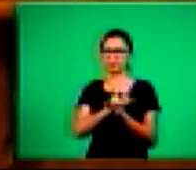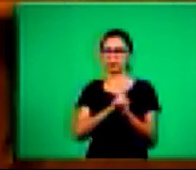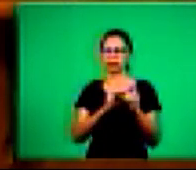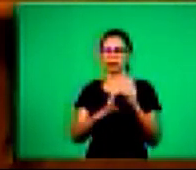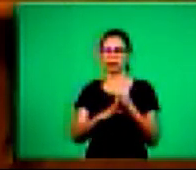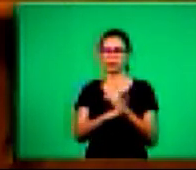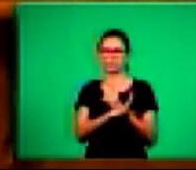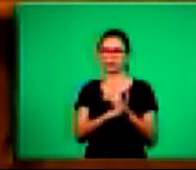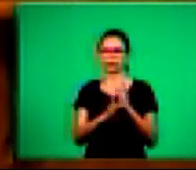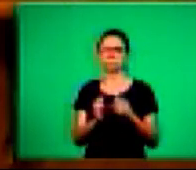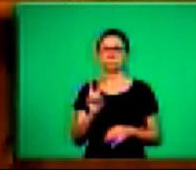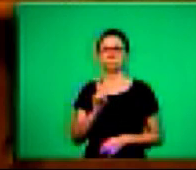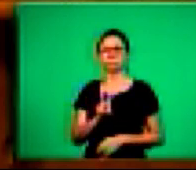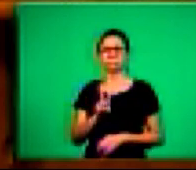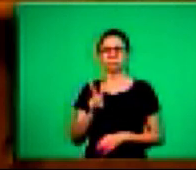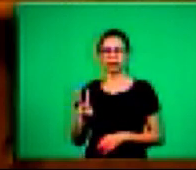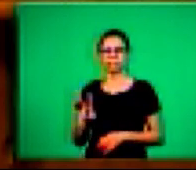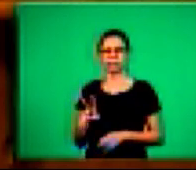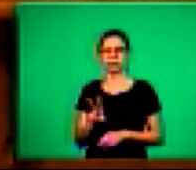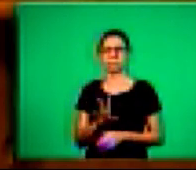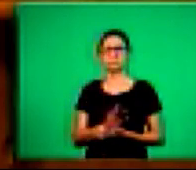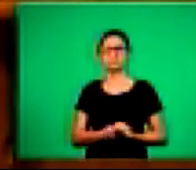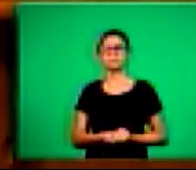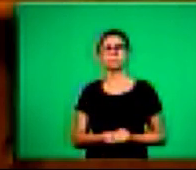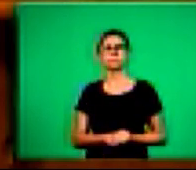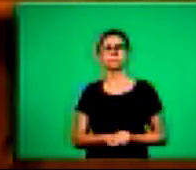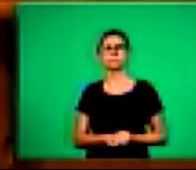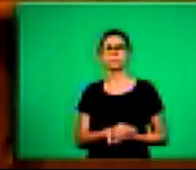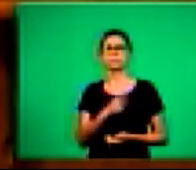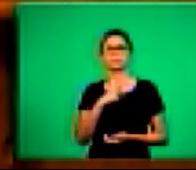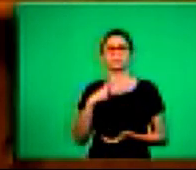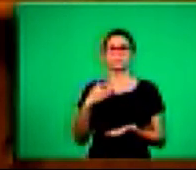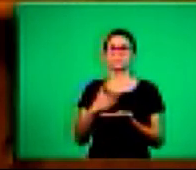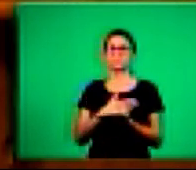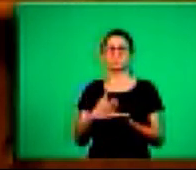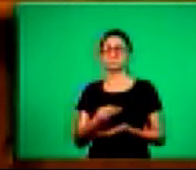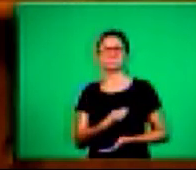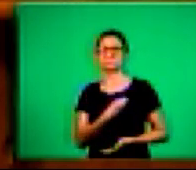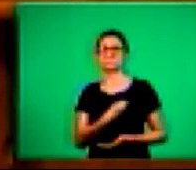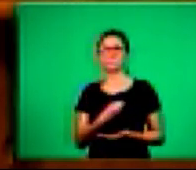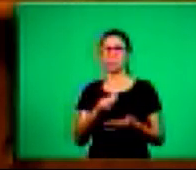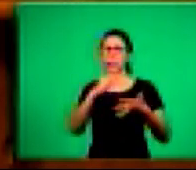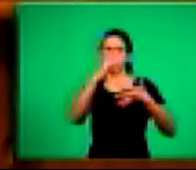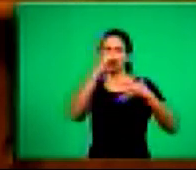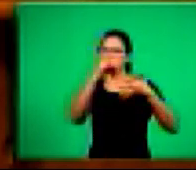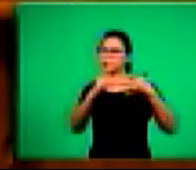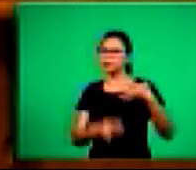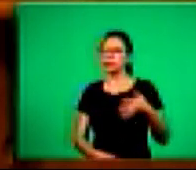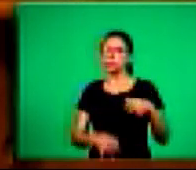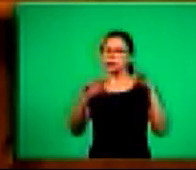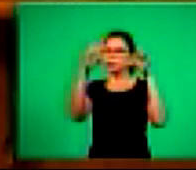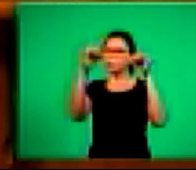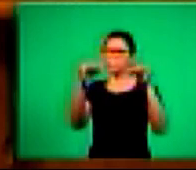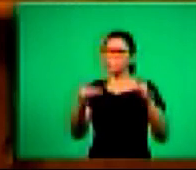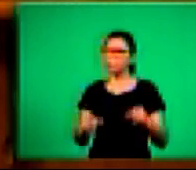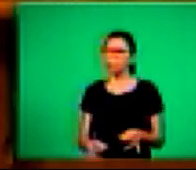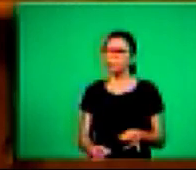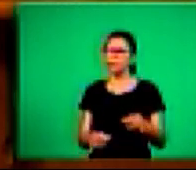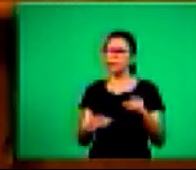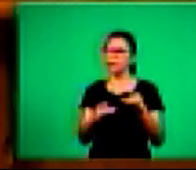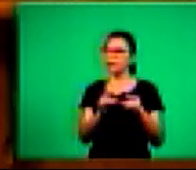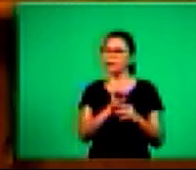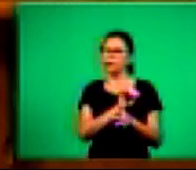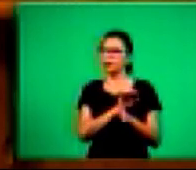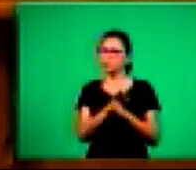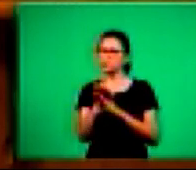y san cristóbal del estado de espíritu santo y algunos pastores también están allí presentes yo voy a mandar algunos detalles que son importantes que